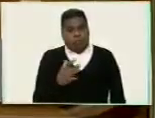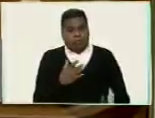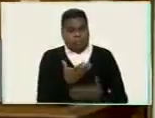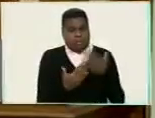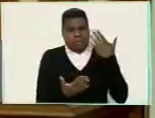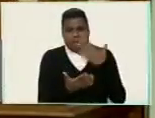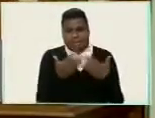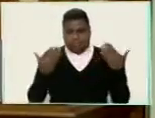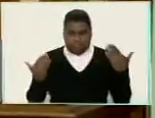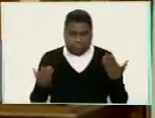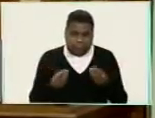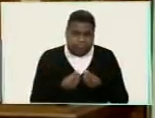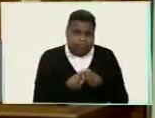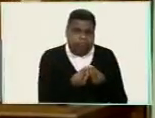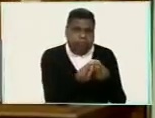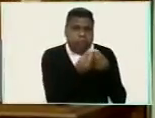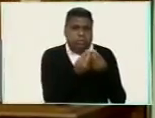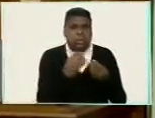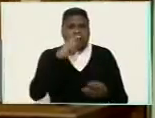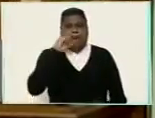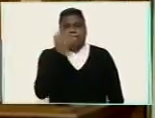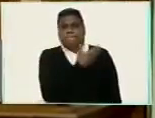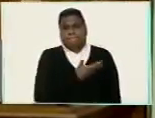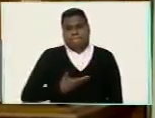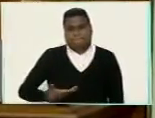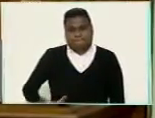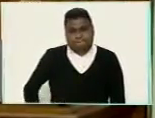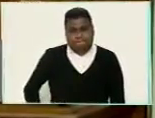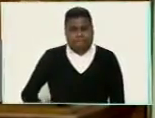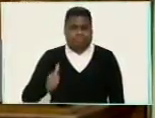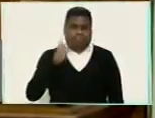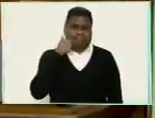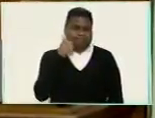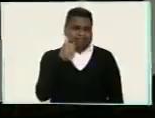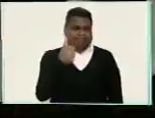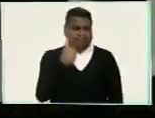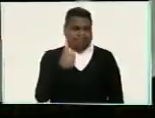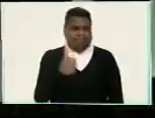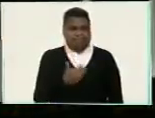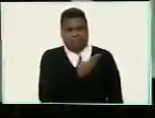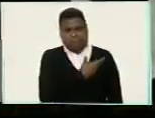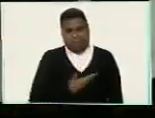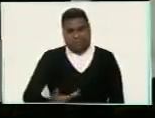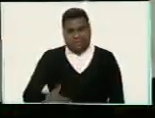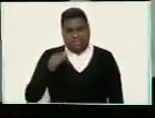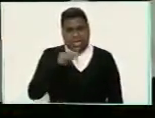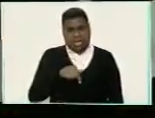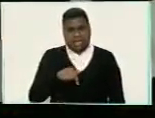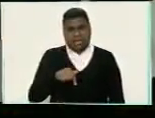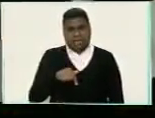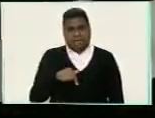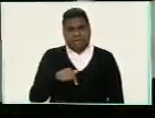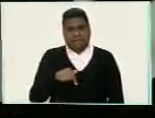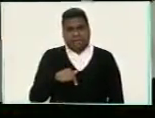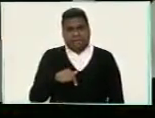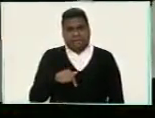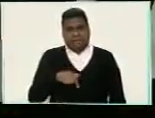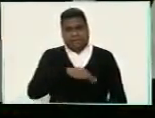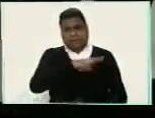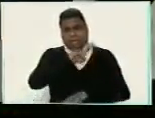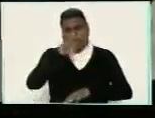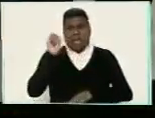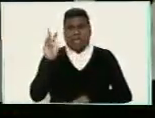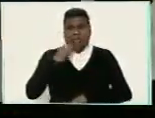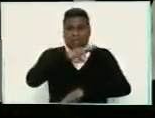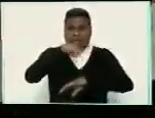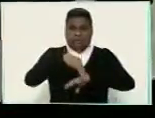y acompañando a nuestro presidente y hermano Nicolás Maduro, y como presidente de esta plenipotenciaria Asamblea